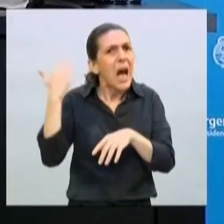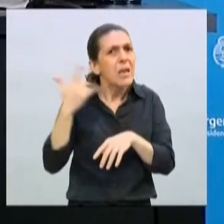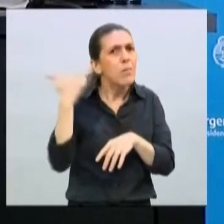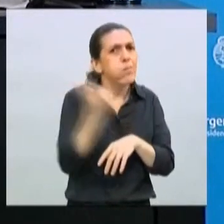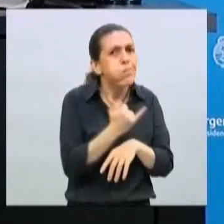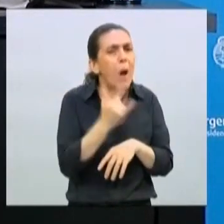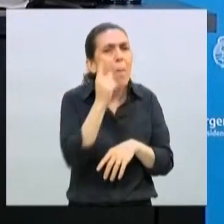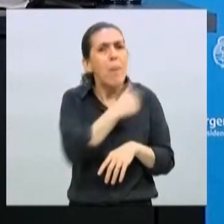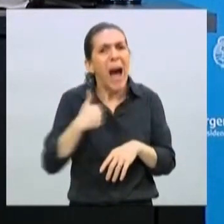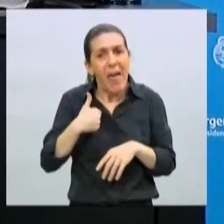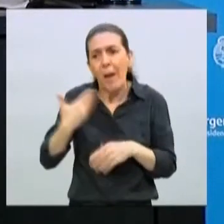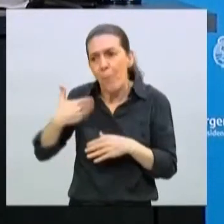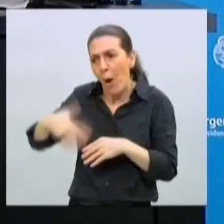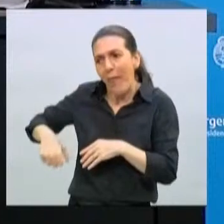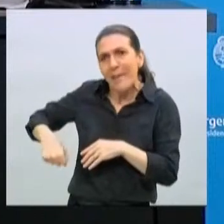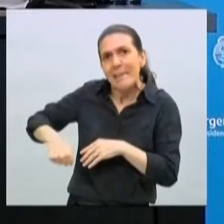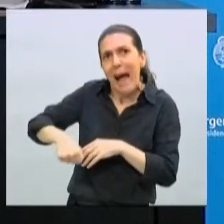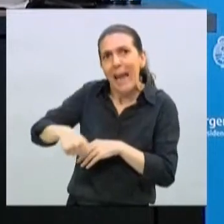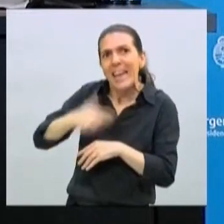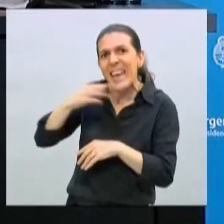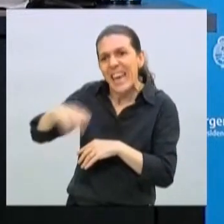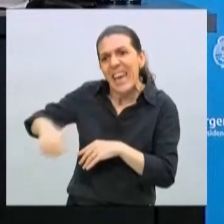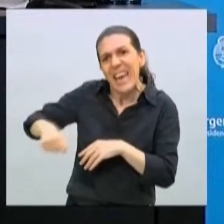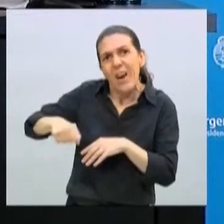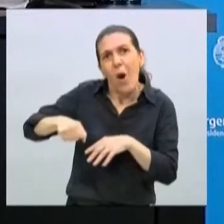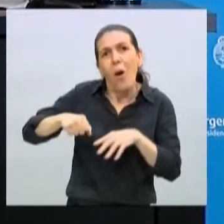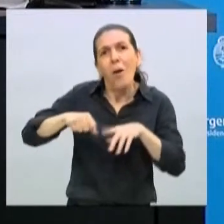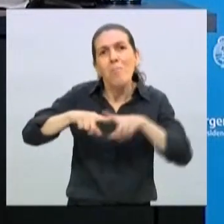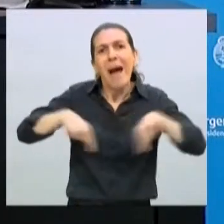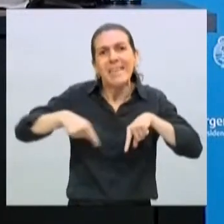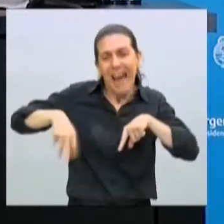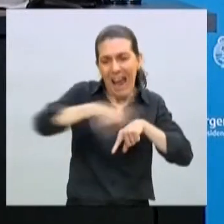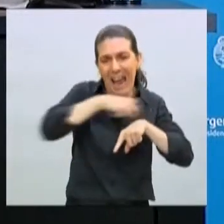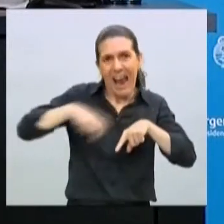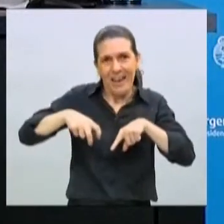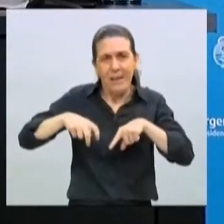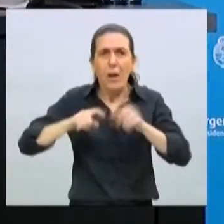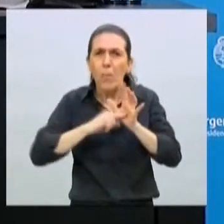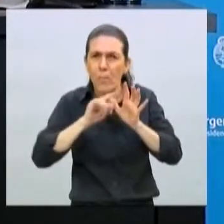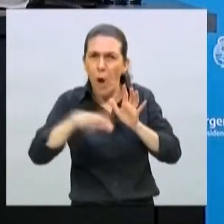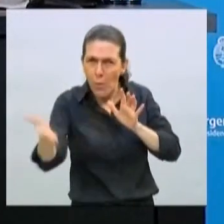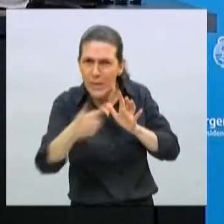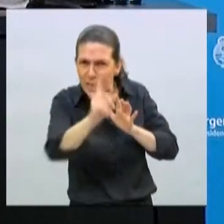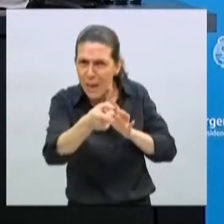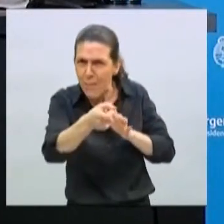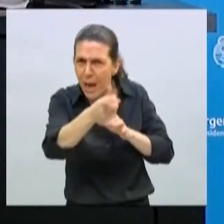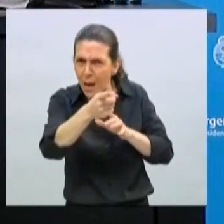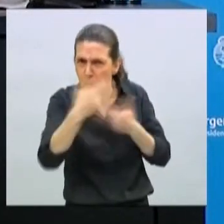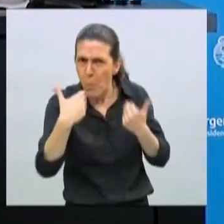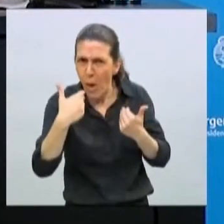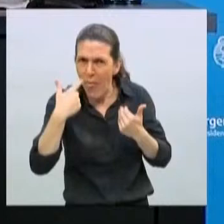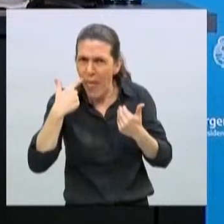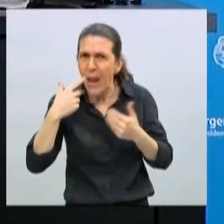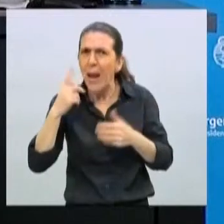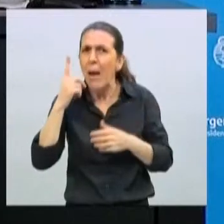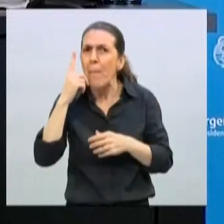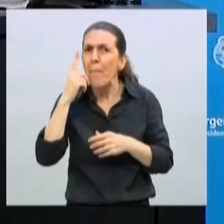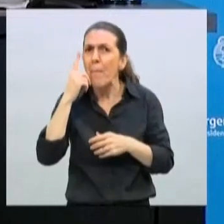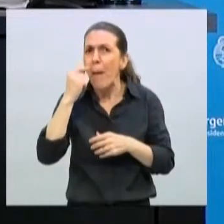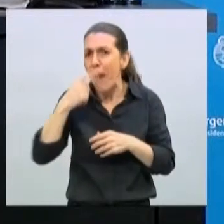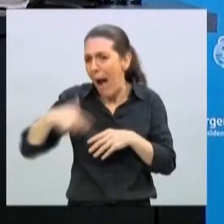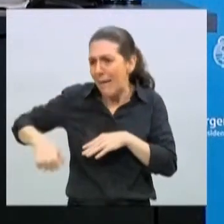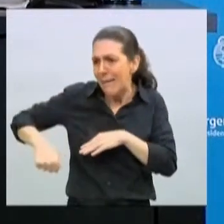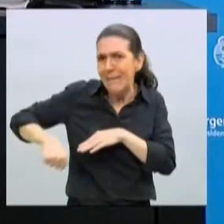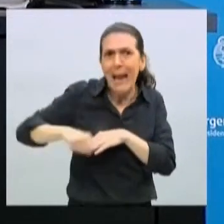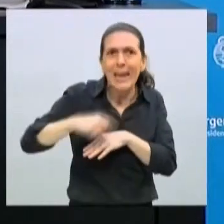salgan con sus hijos a una vuelta a la manzana. ¿En provincia de Buenos Aires está contemplado también esta posibilidad? Empiezo